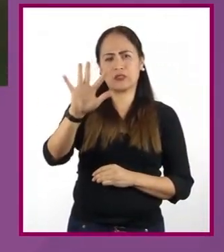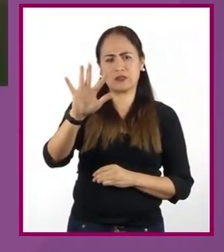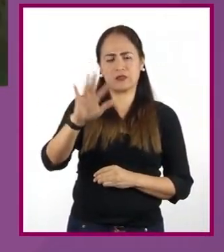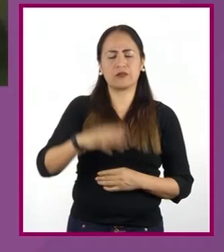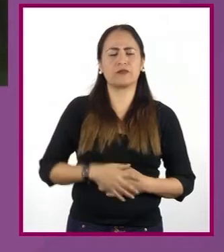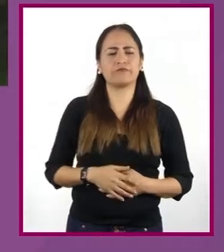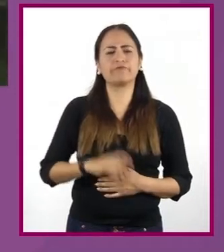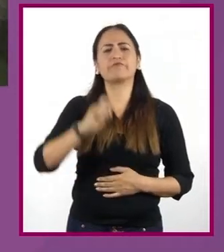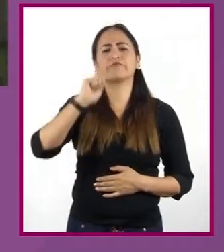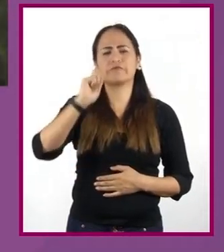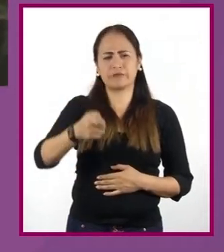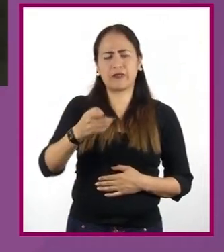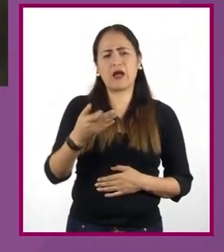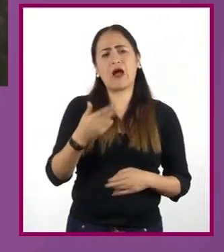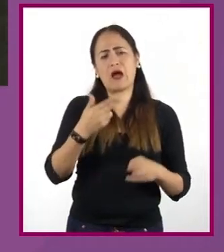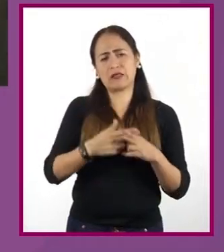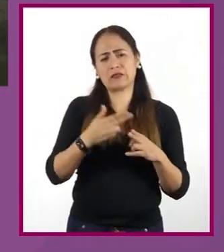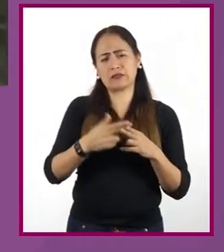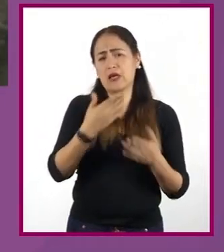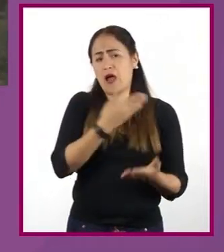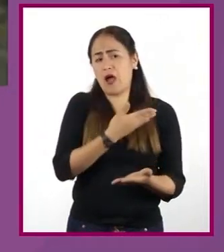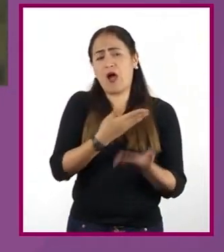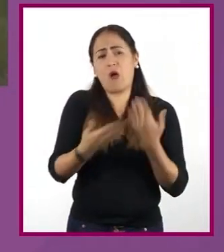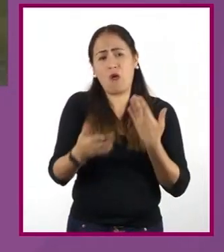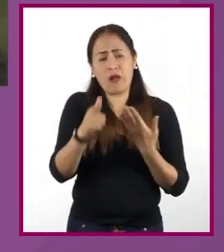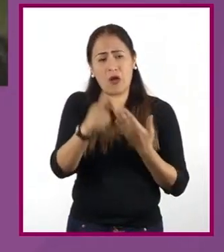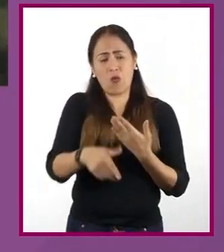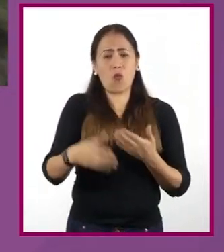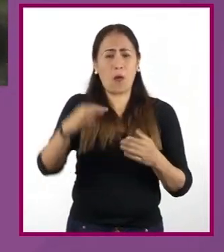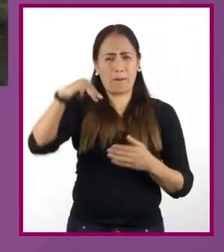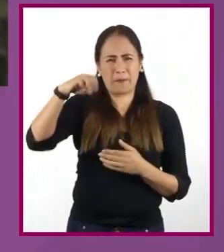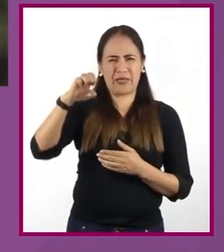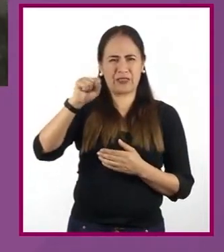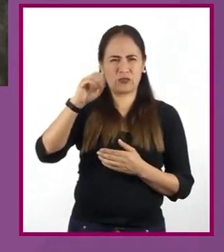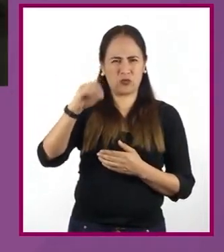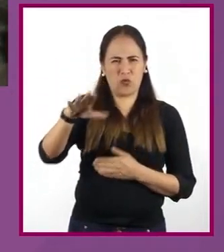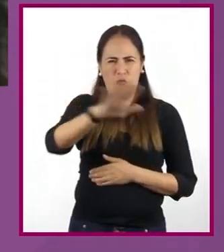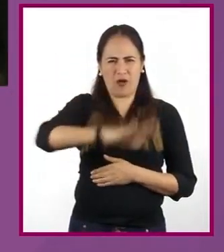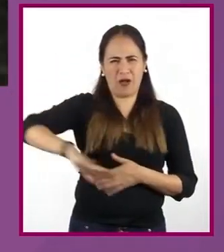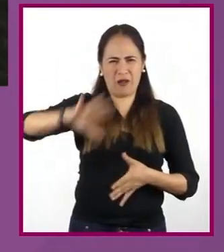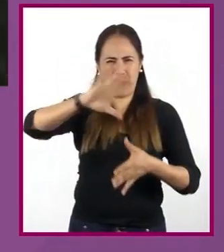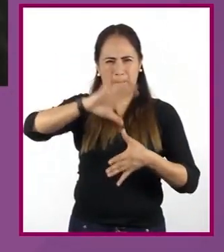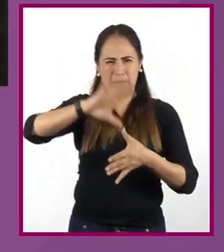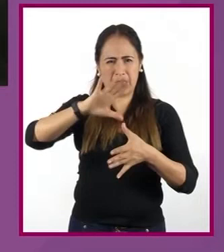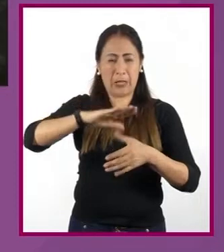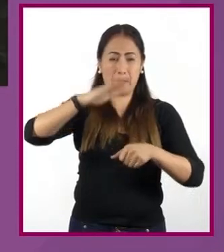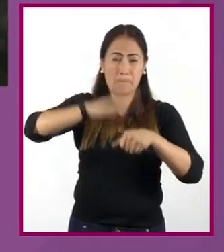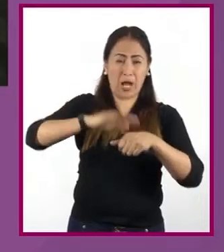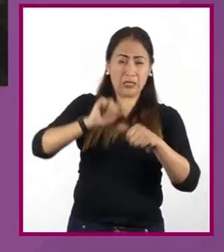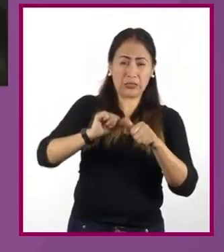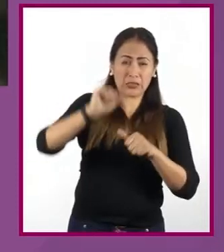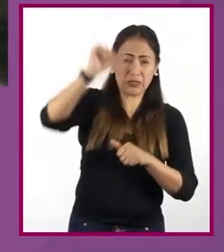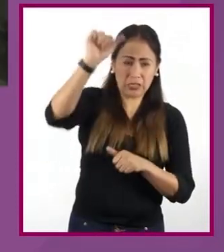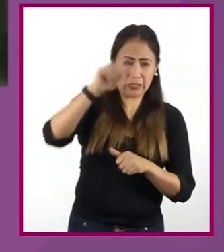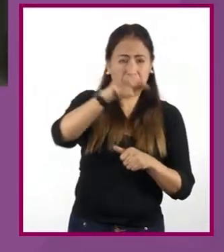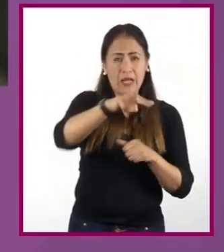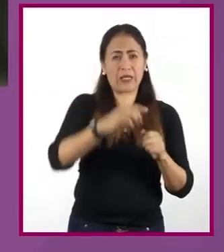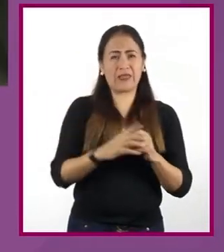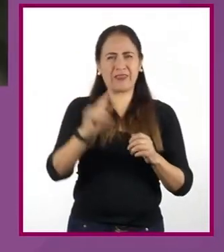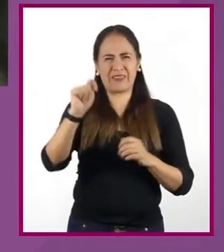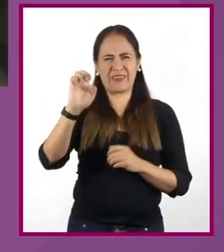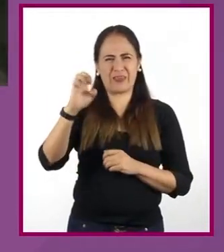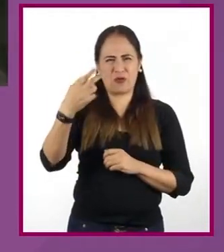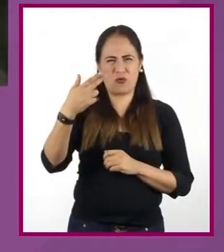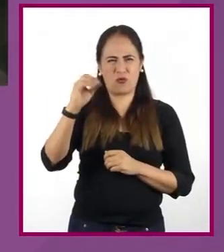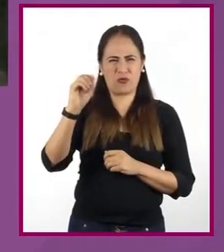decir, hasta el momento, una de las más grandes de Mesoamérica, más alta incluso que la pirámide del Sol en